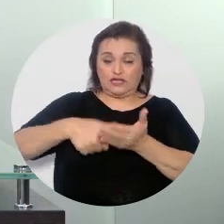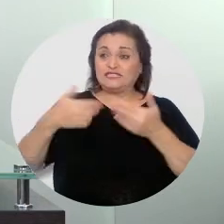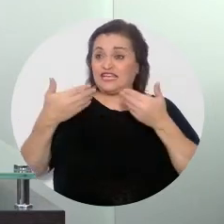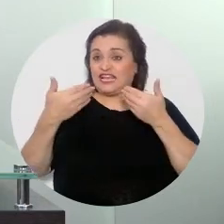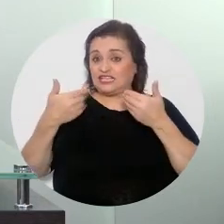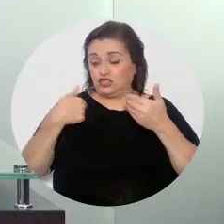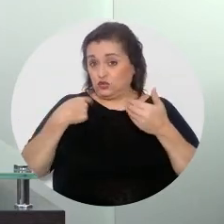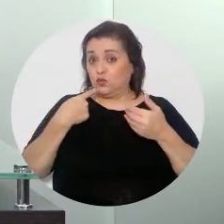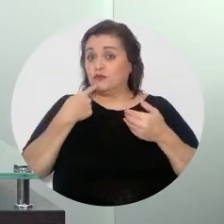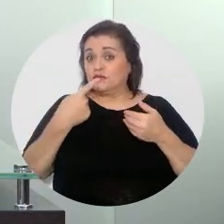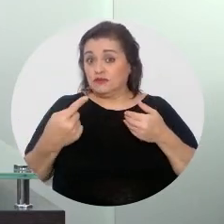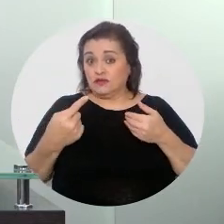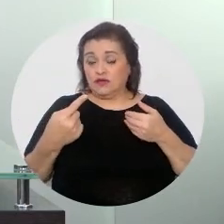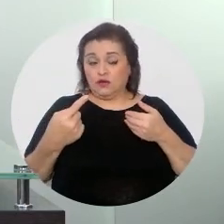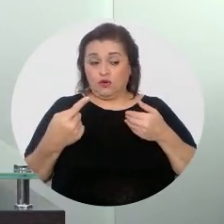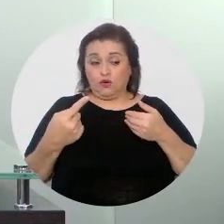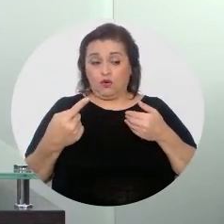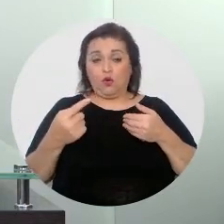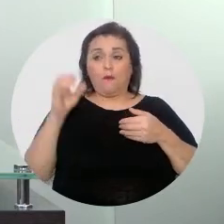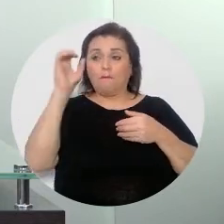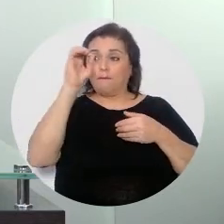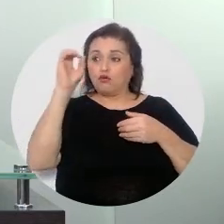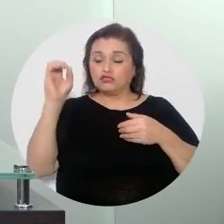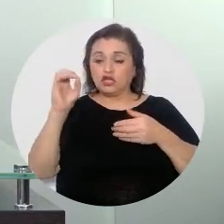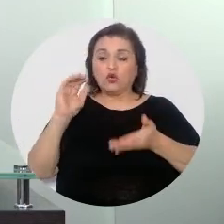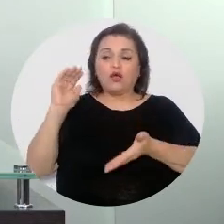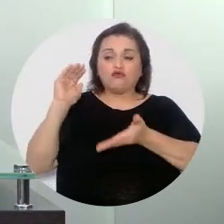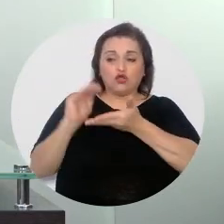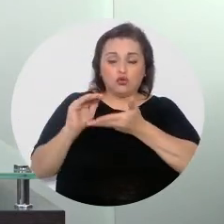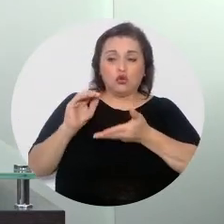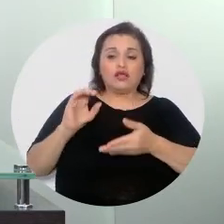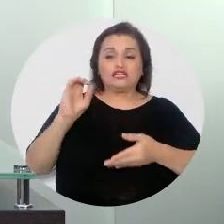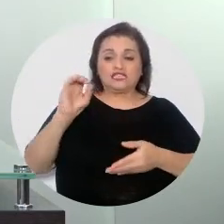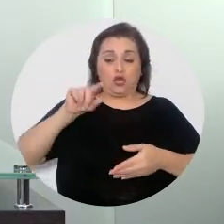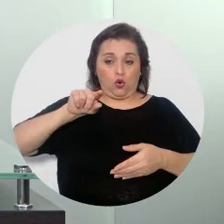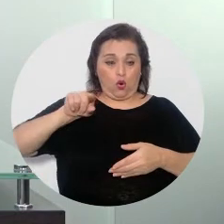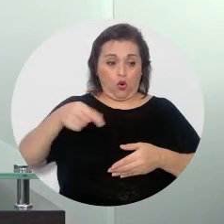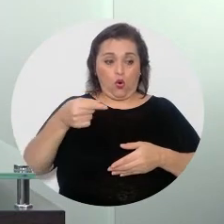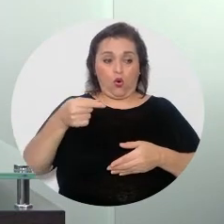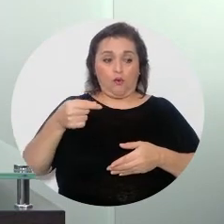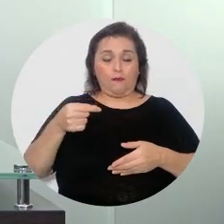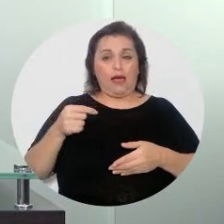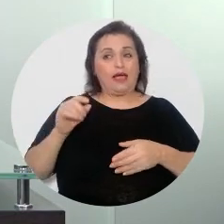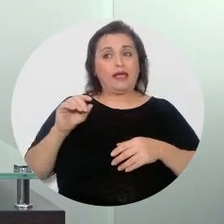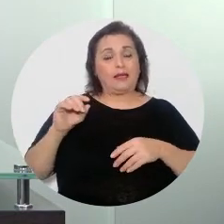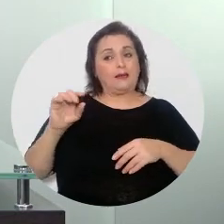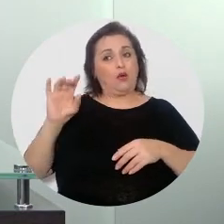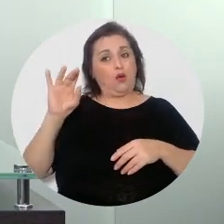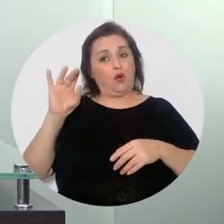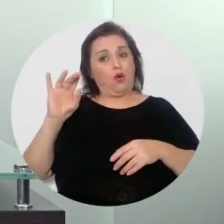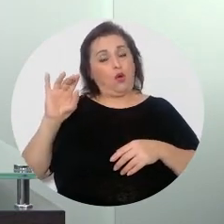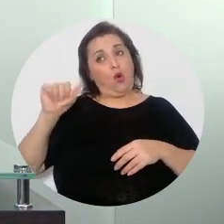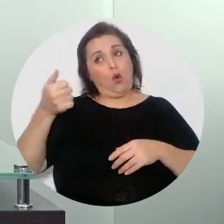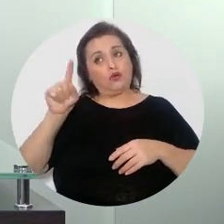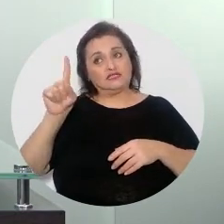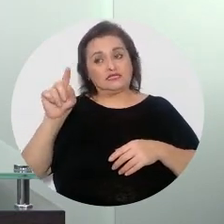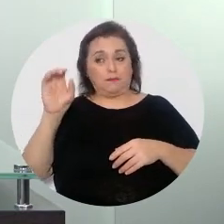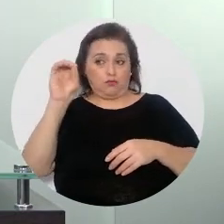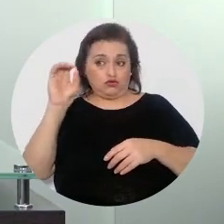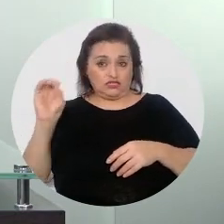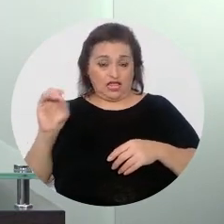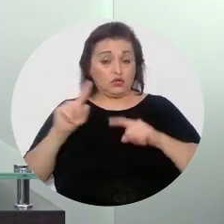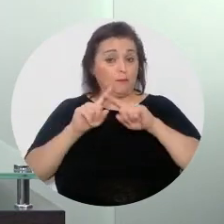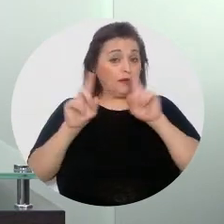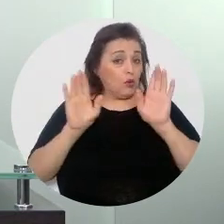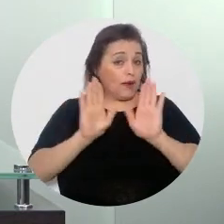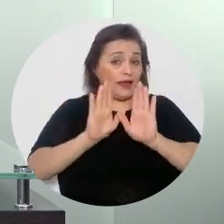elecciones de las que hago referencia, ese porcentaje se ha reducido a un 0.11%.